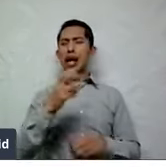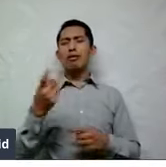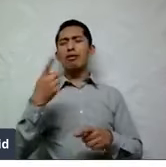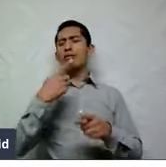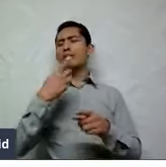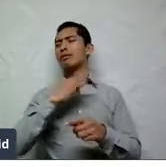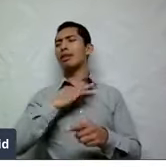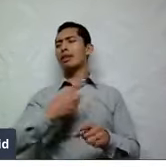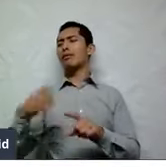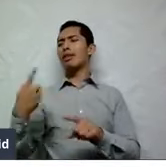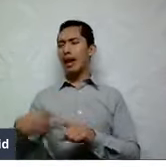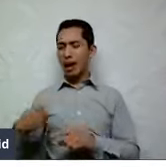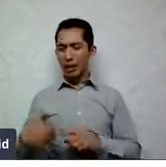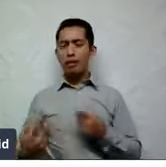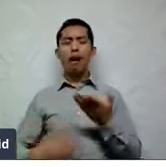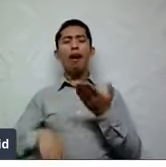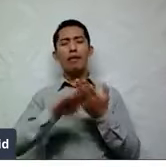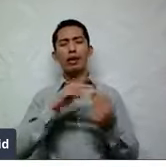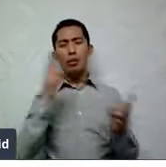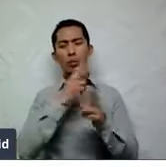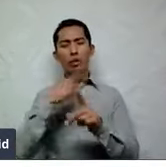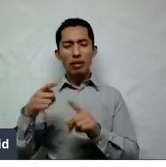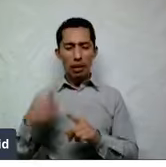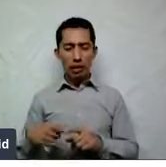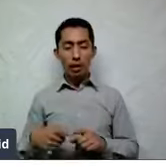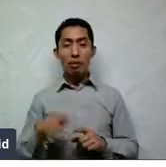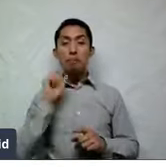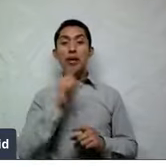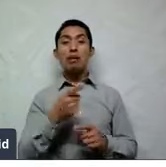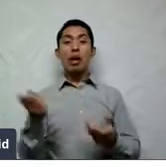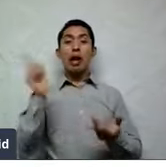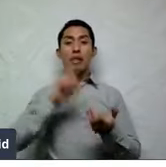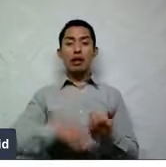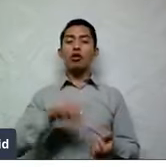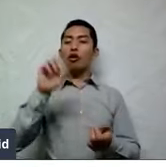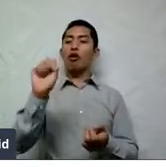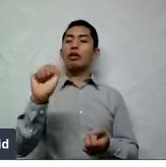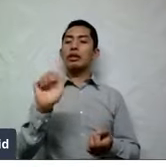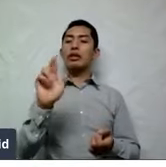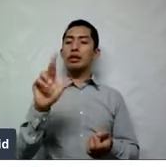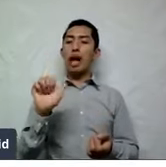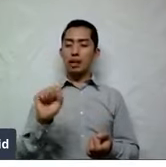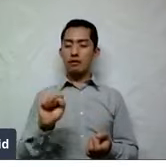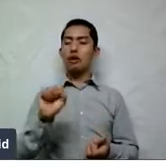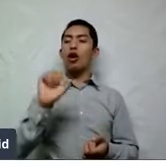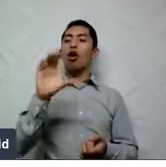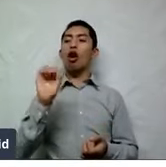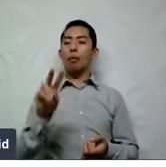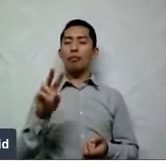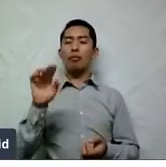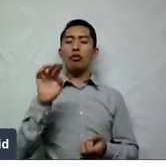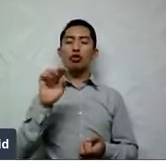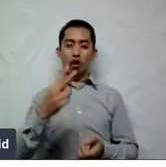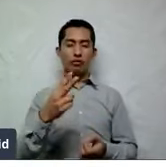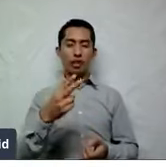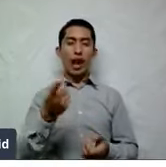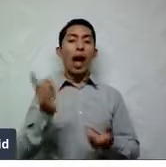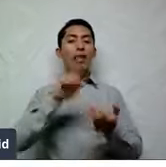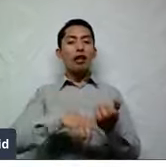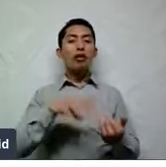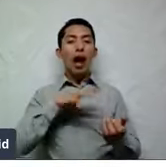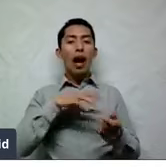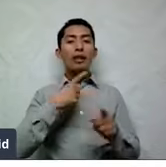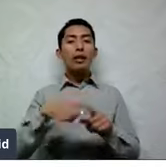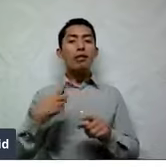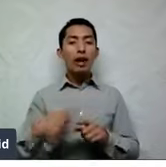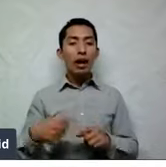respiratoria. El mismo coronavirus, este SARS, que se llama SARS-CoV-2, tiene primitos chiquitos que cada fin